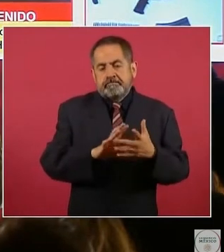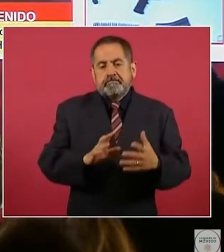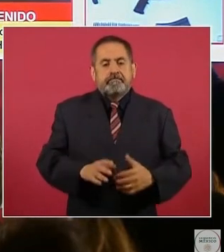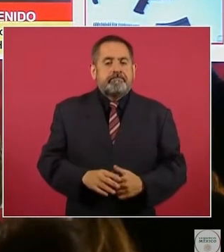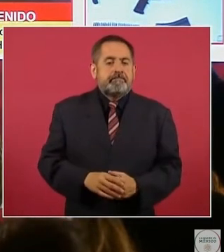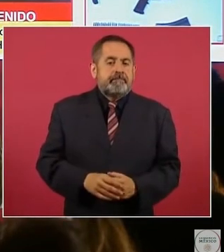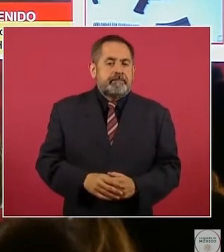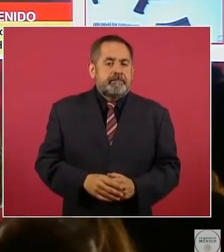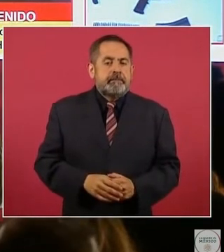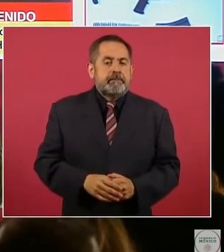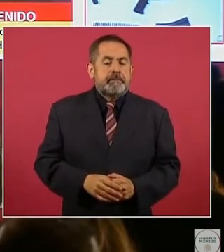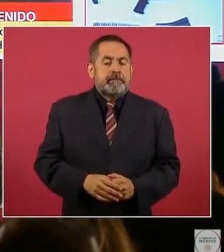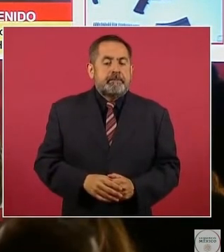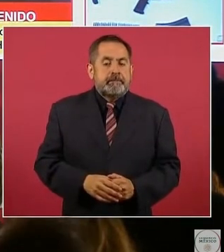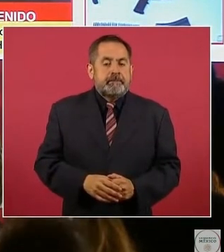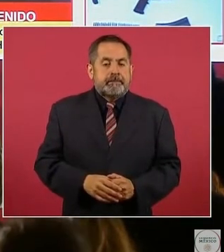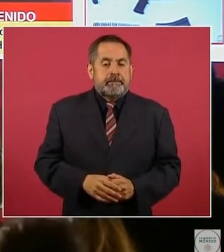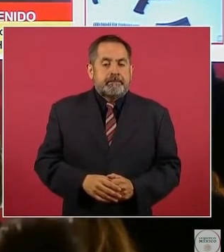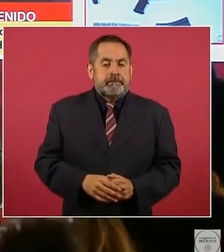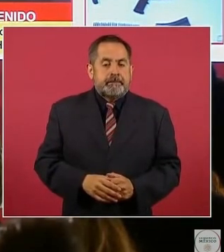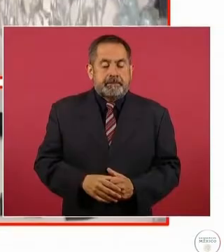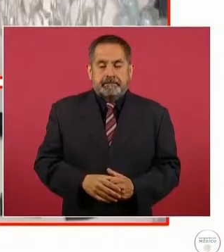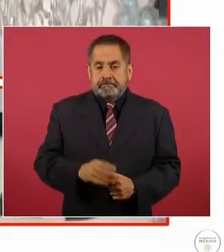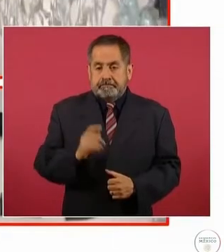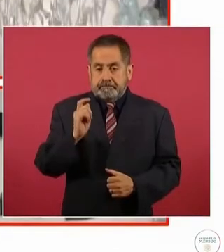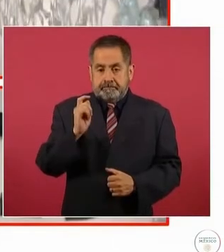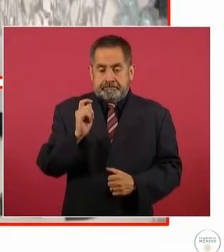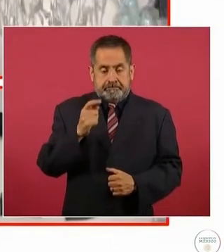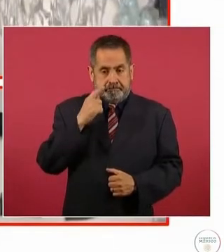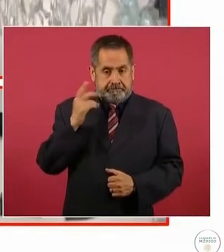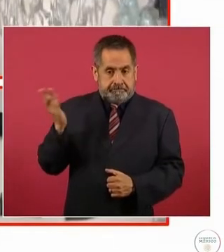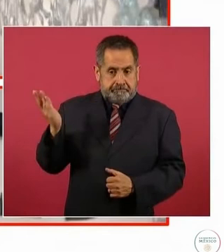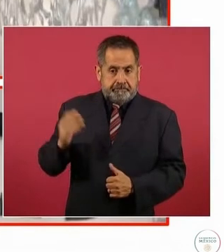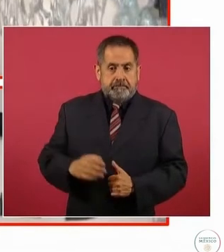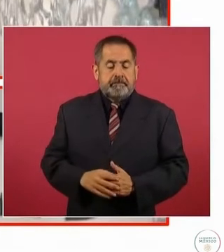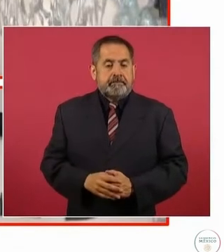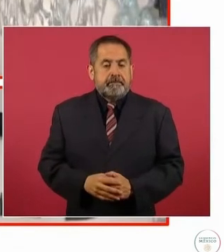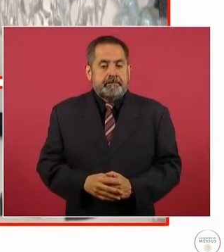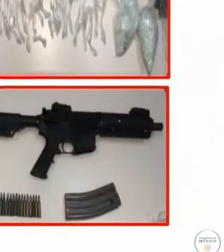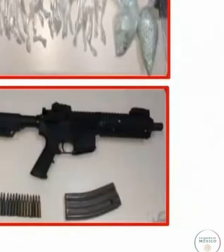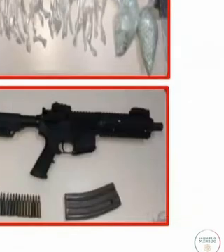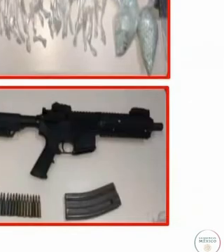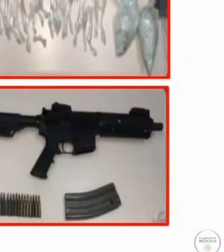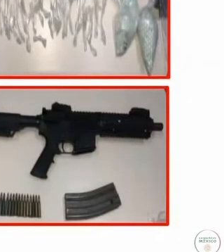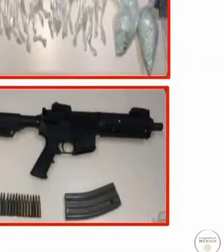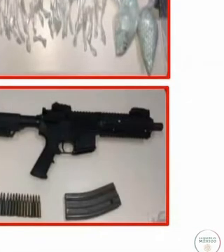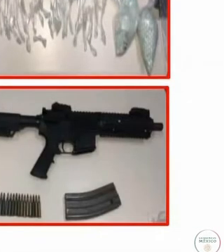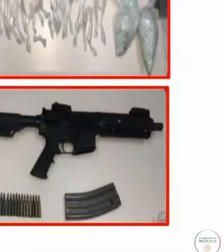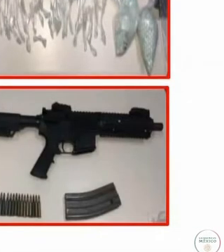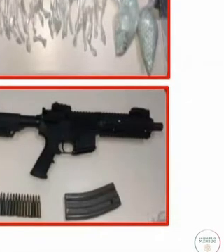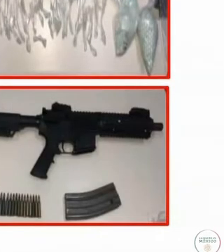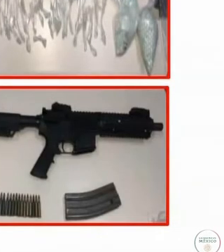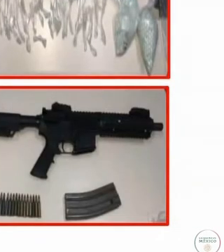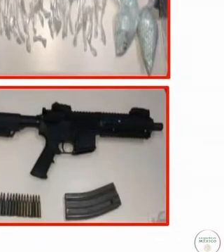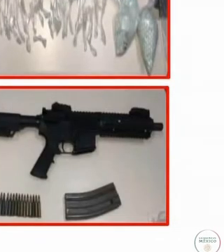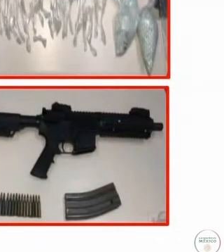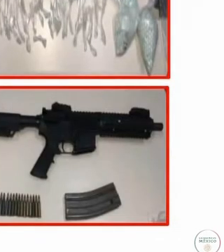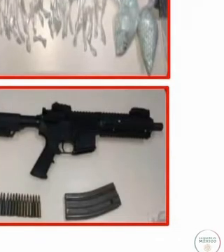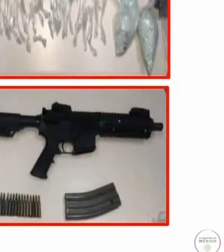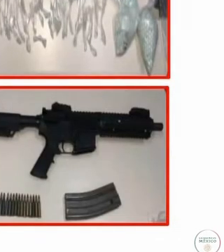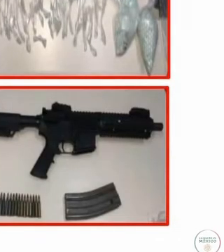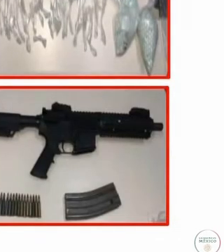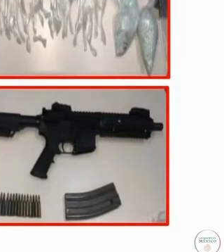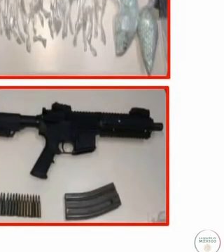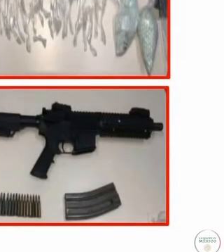con relación a la búsqueda para ejecutar orden de aprehensión contra josé n alias el sueco en